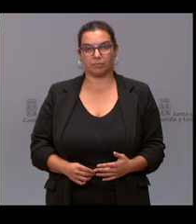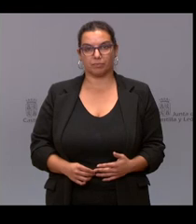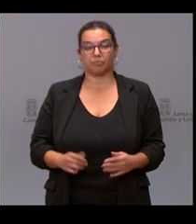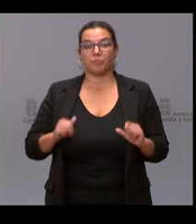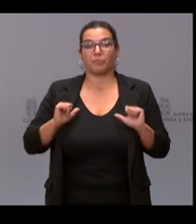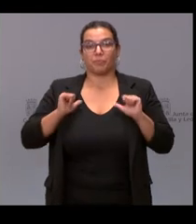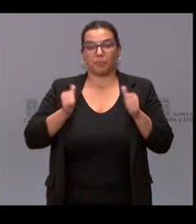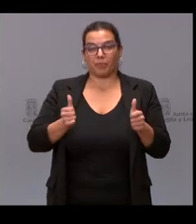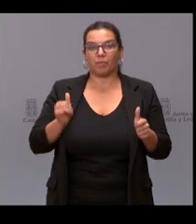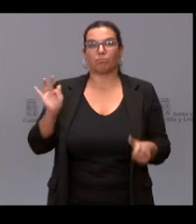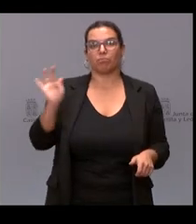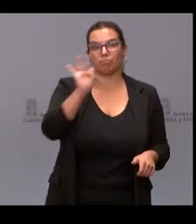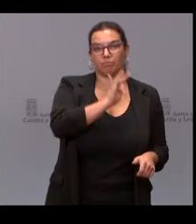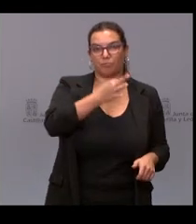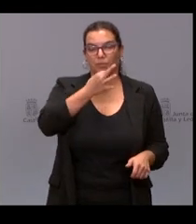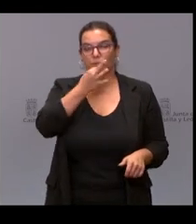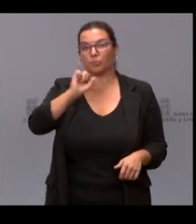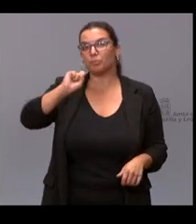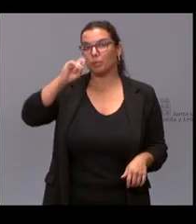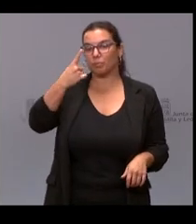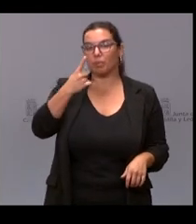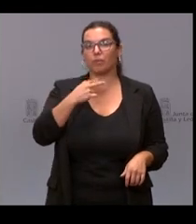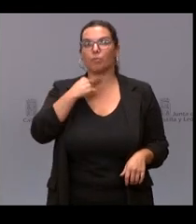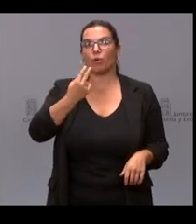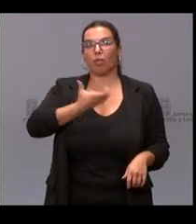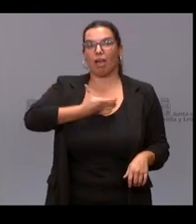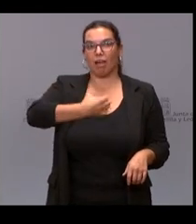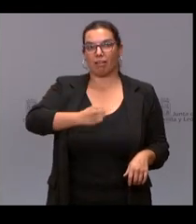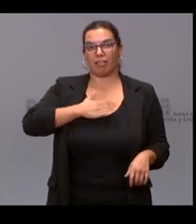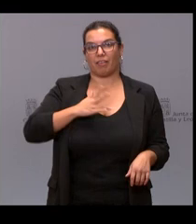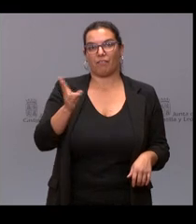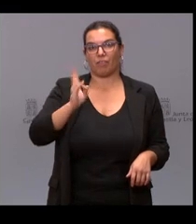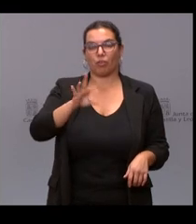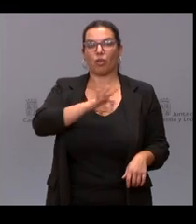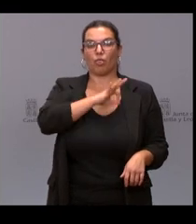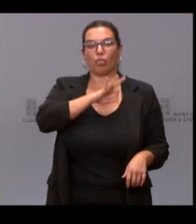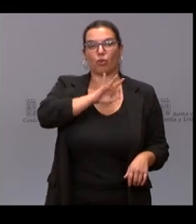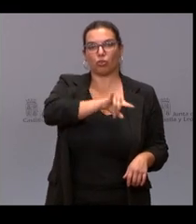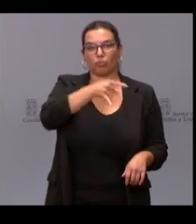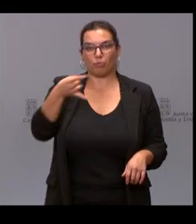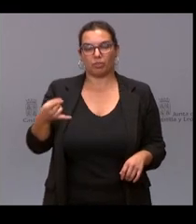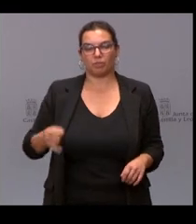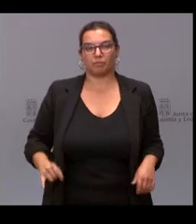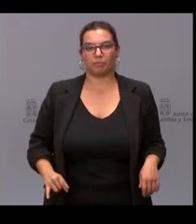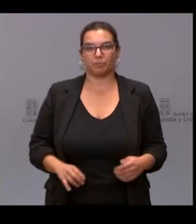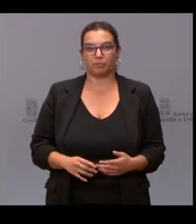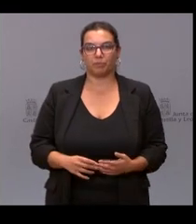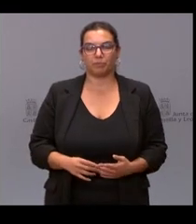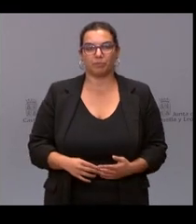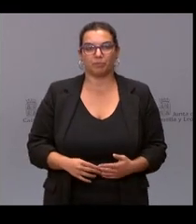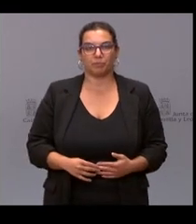Iniciamos ahora el turno de intervenciones. En primer lugar, tiene la palabra el alcalde de Valladolid, don Óscar Puente Santiago.